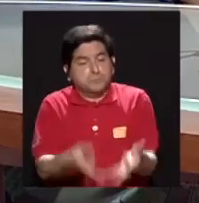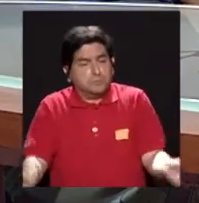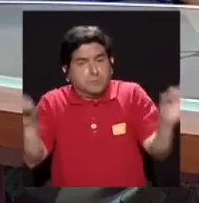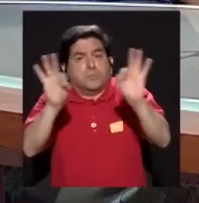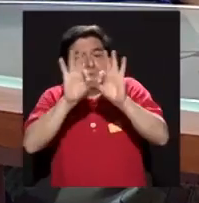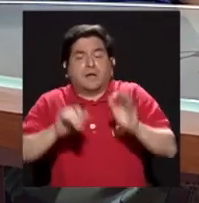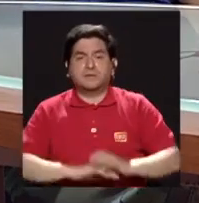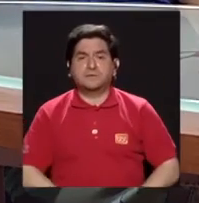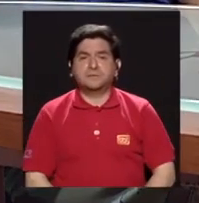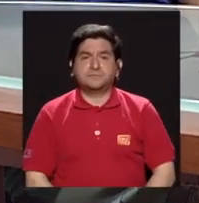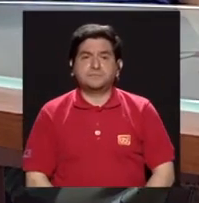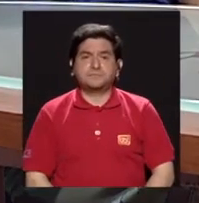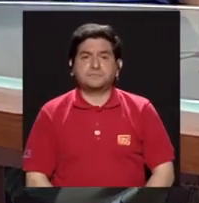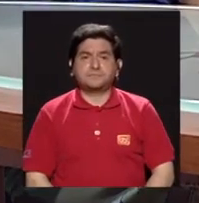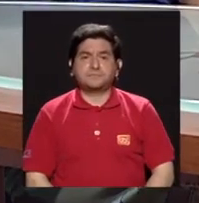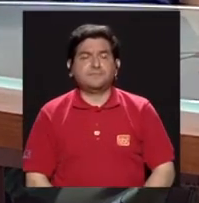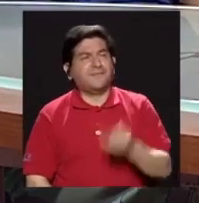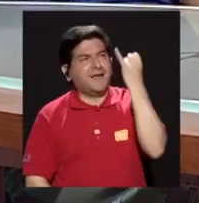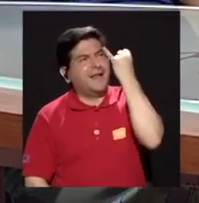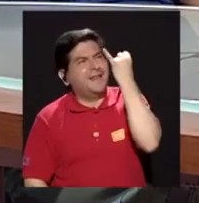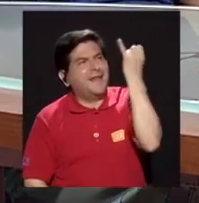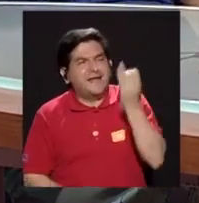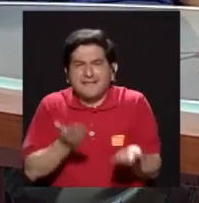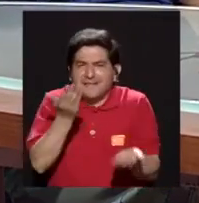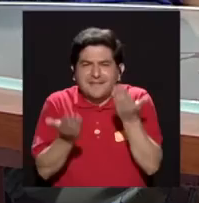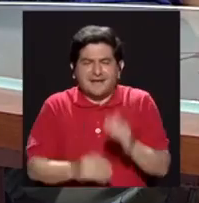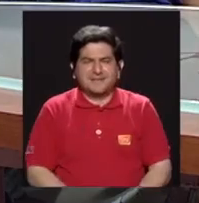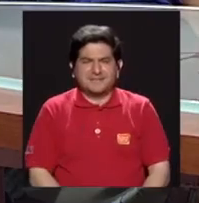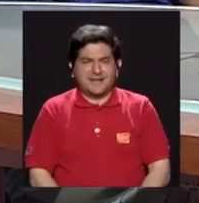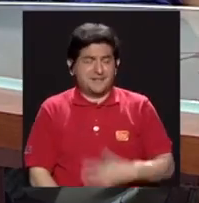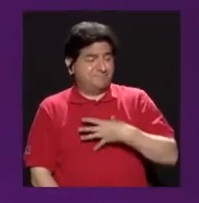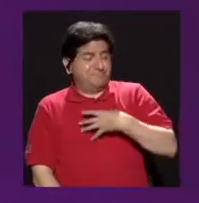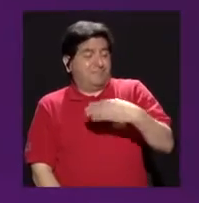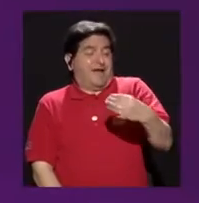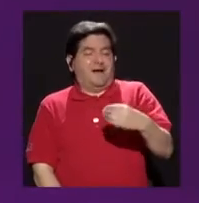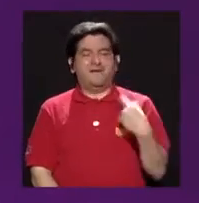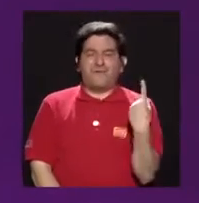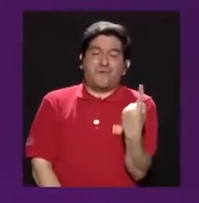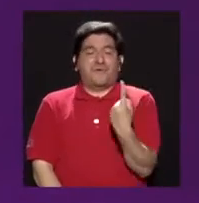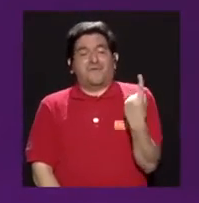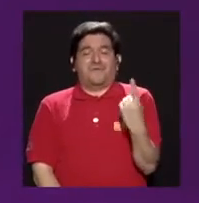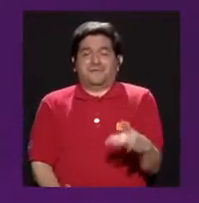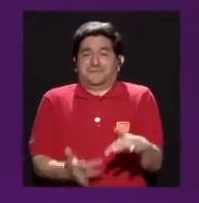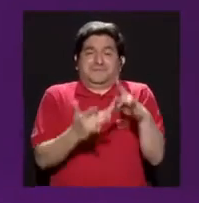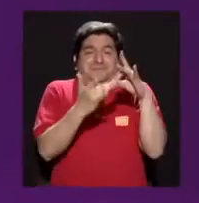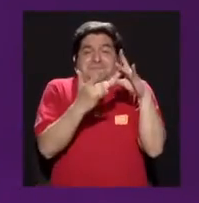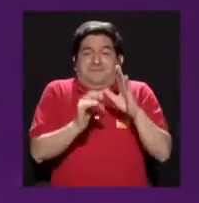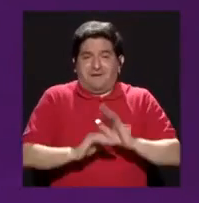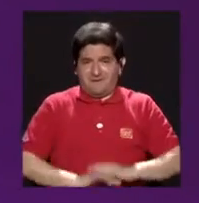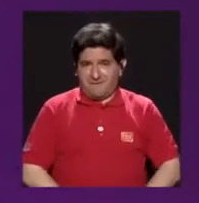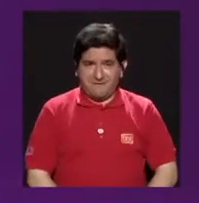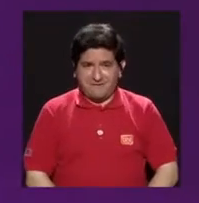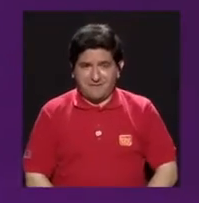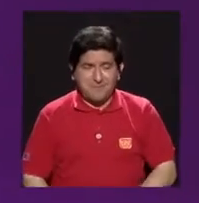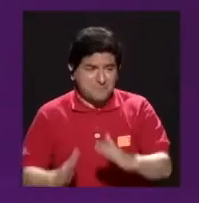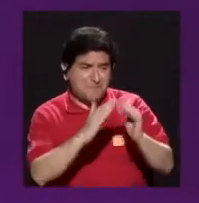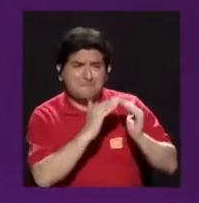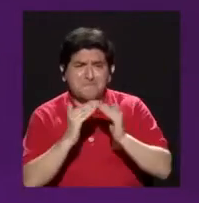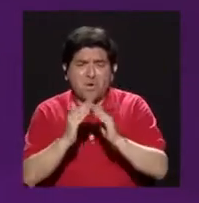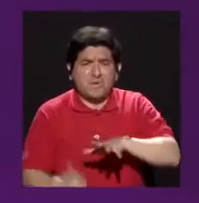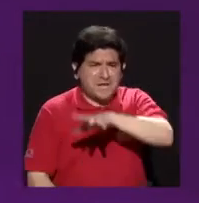importante, porque el concepto, digamos, de lo blanqueado, de lo único, de que las